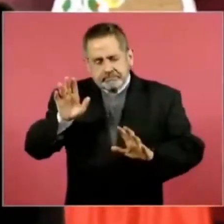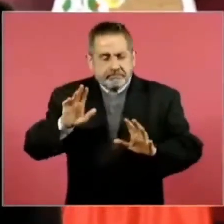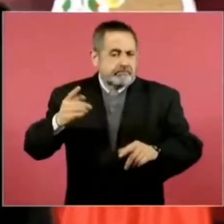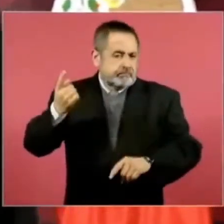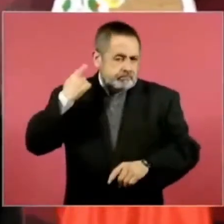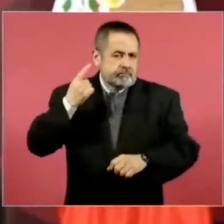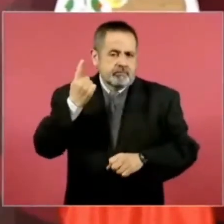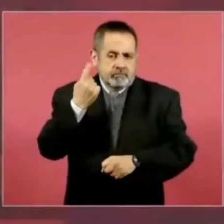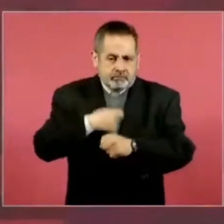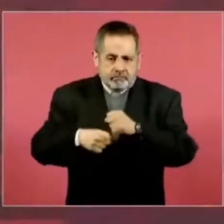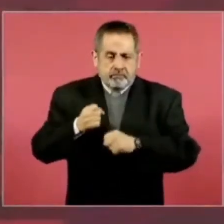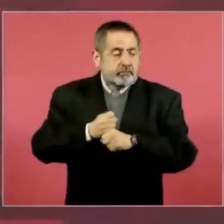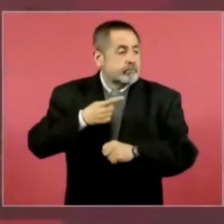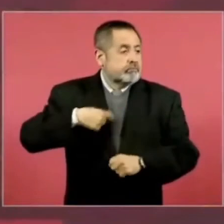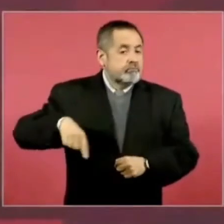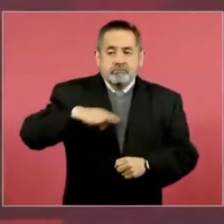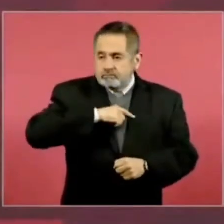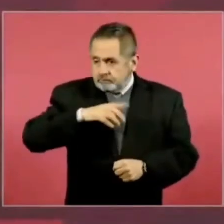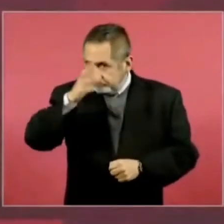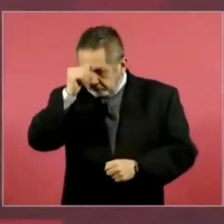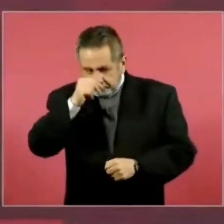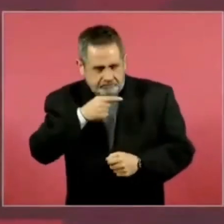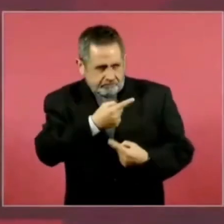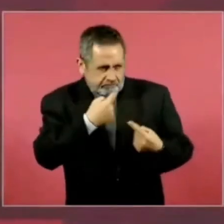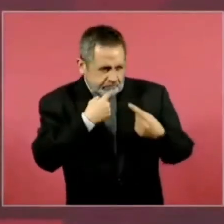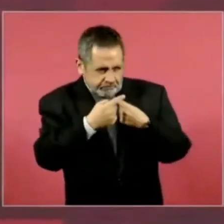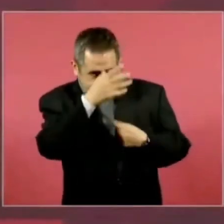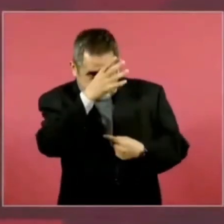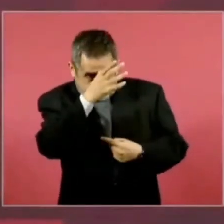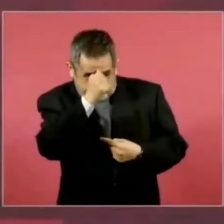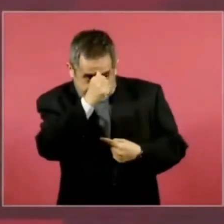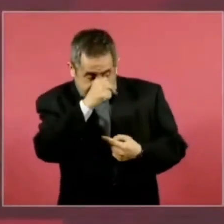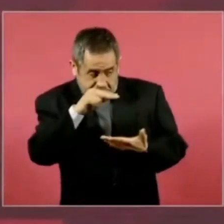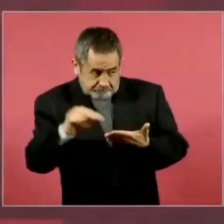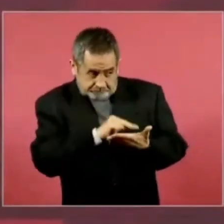llevamos a cabo este acuerdo y se fijó